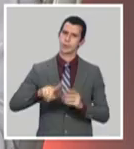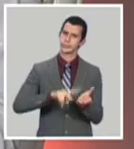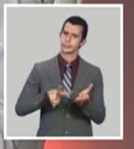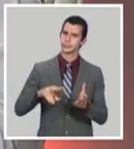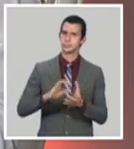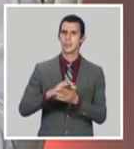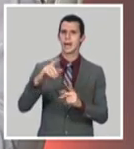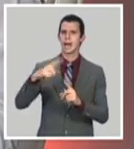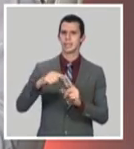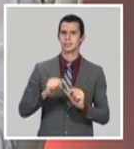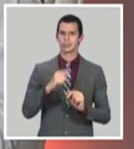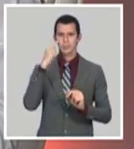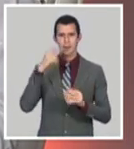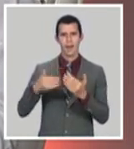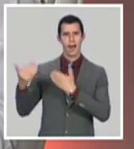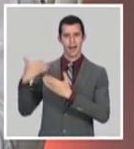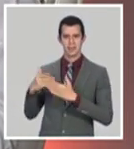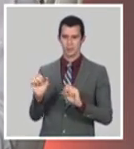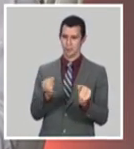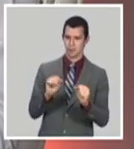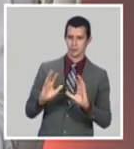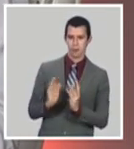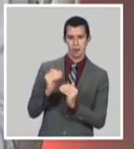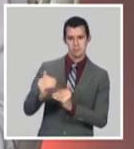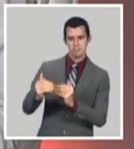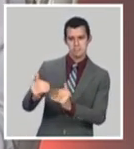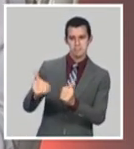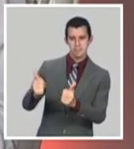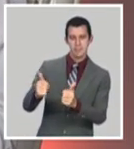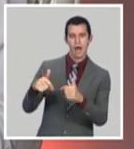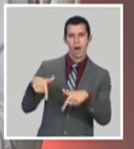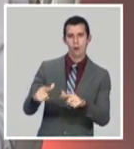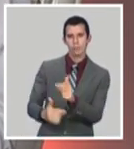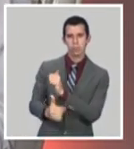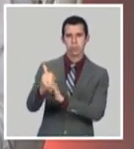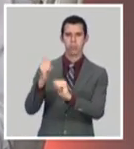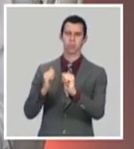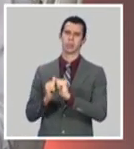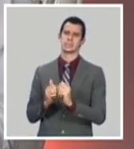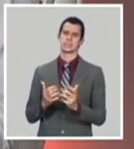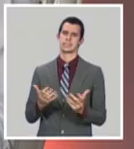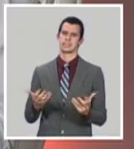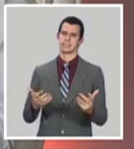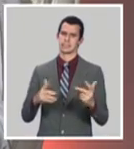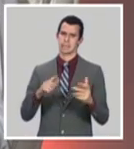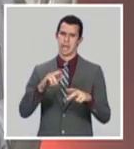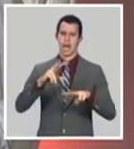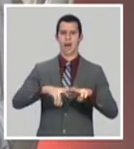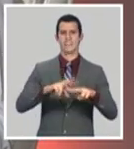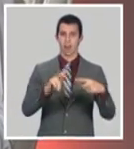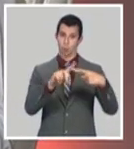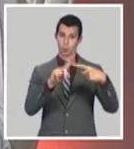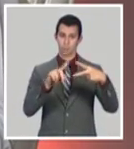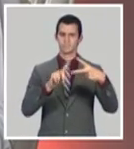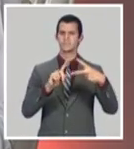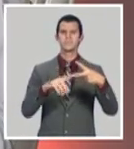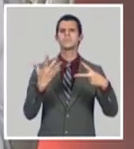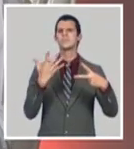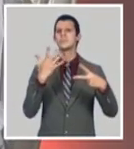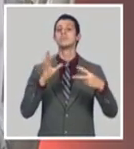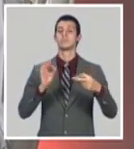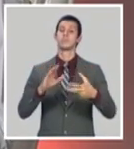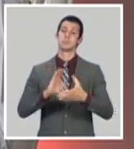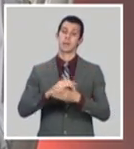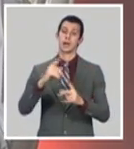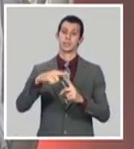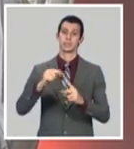el control de la transmisión, ha tenido un retroceso importante y es la segunda provincia con la tasa más alta hoy en Cuba, pero además